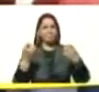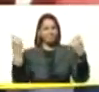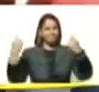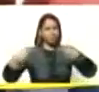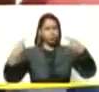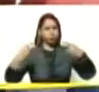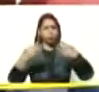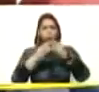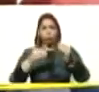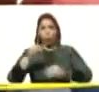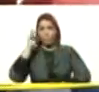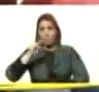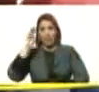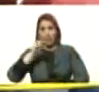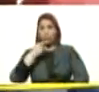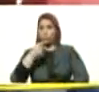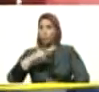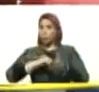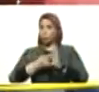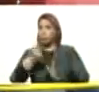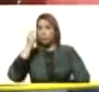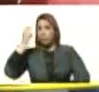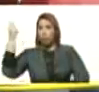lo que el maestro le dijo en la teoría.